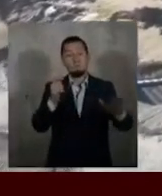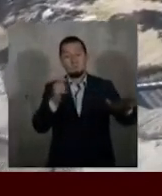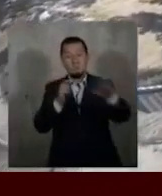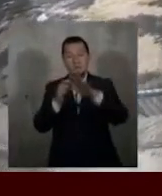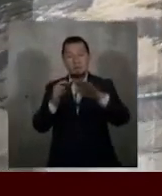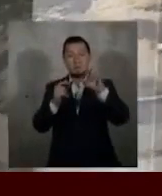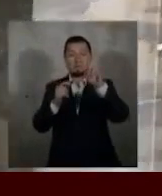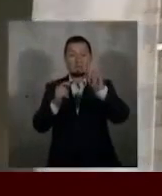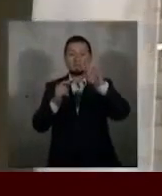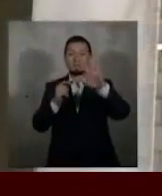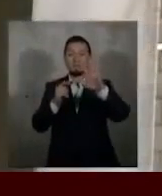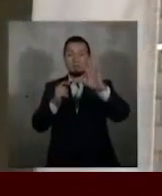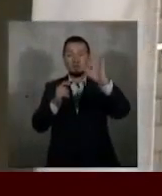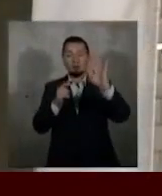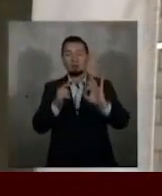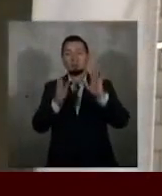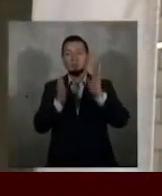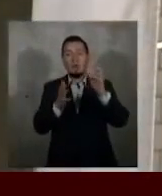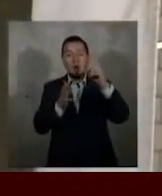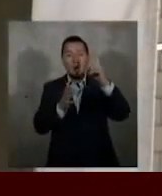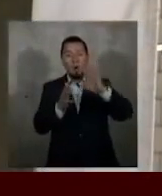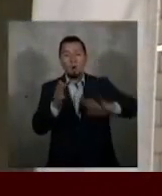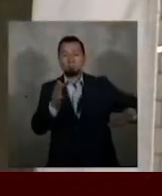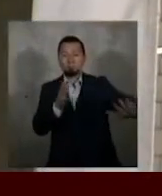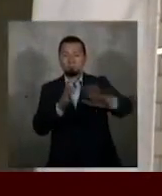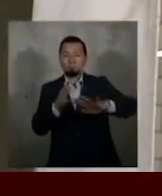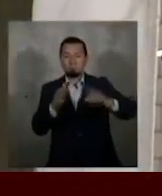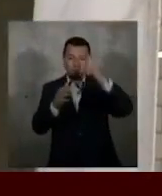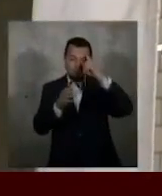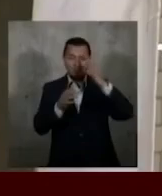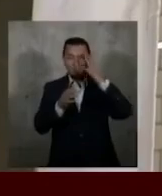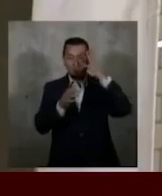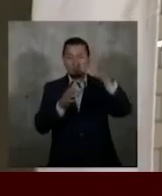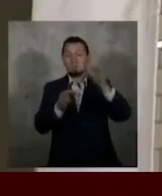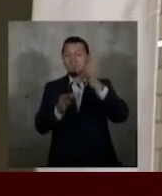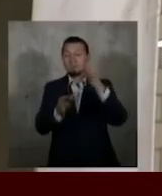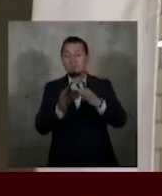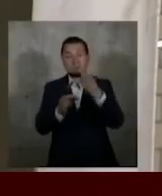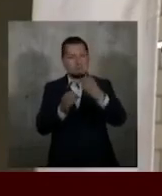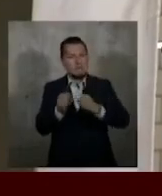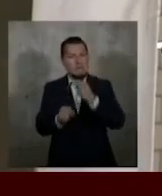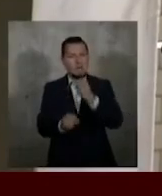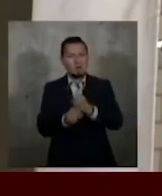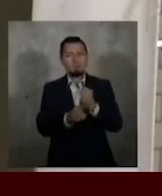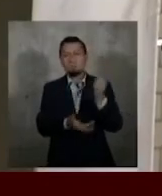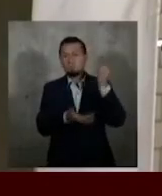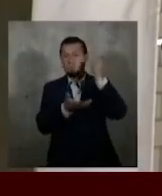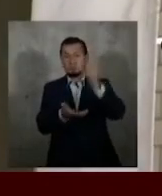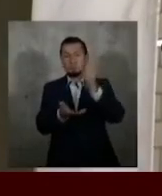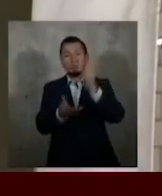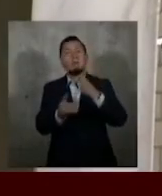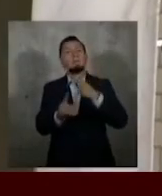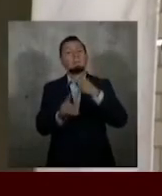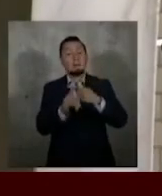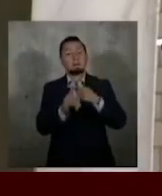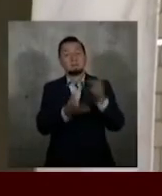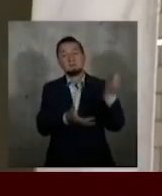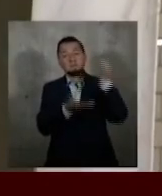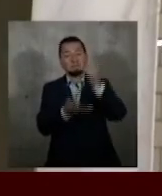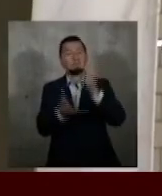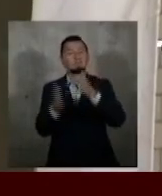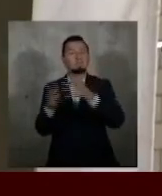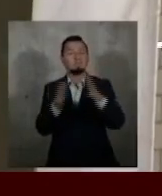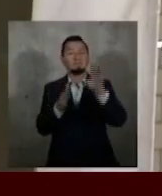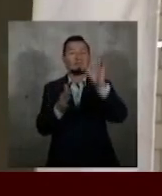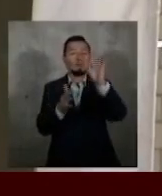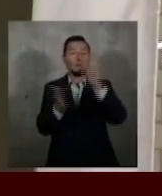pueden continuar trabajando, pero también aspirar a tener un título profesional. Y ahora con el modelo dual, o sea, es